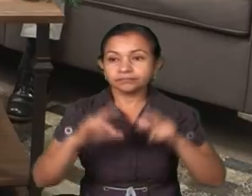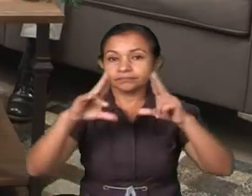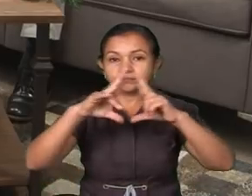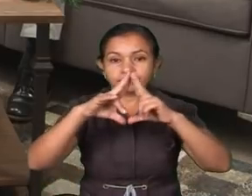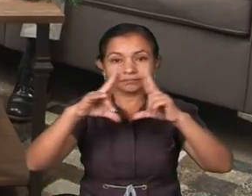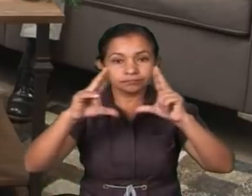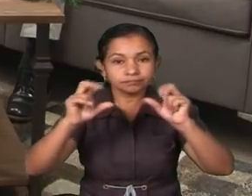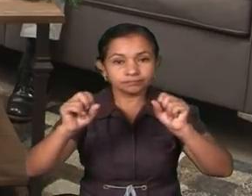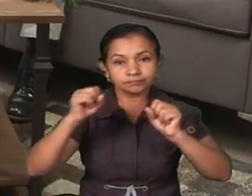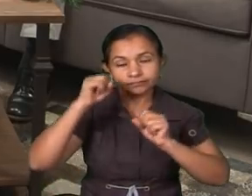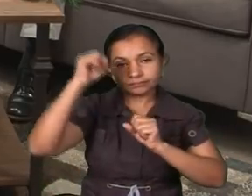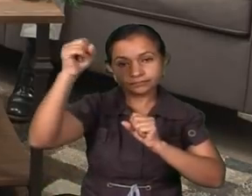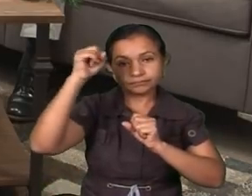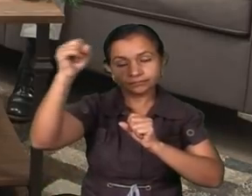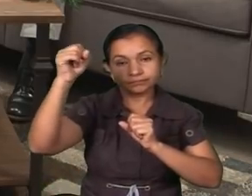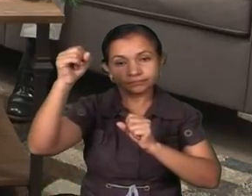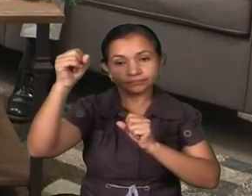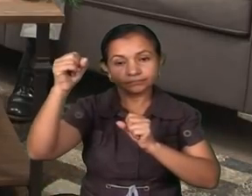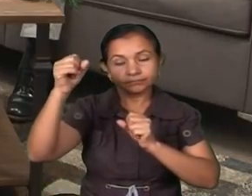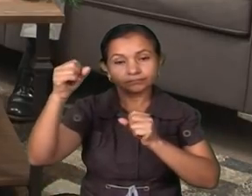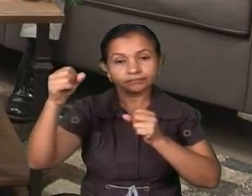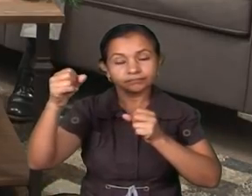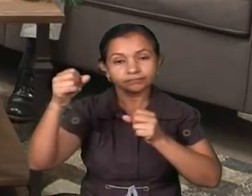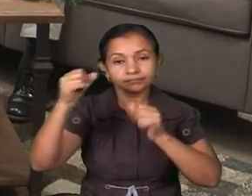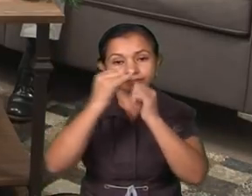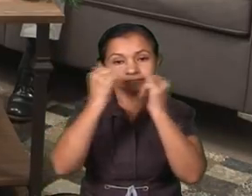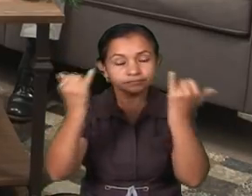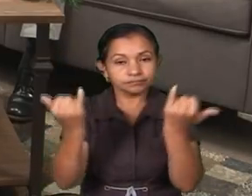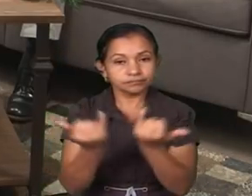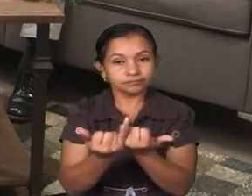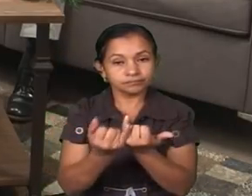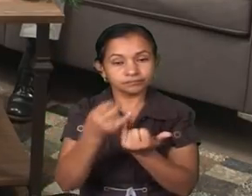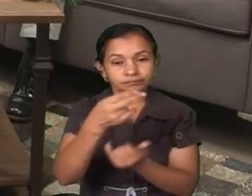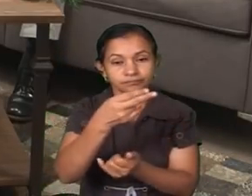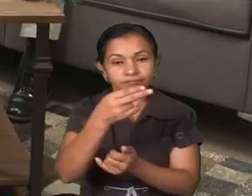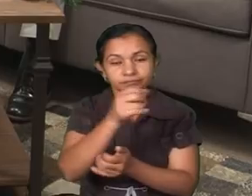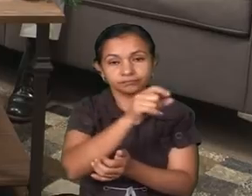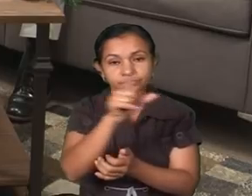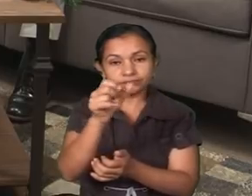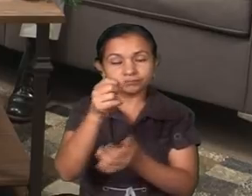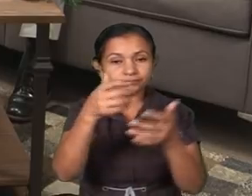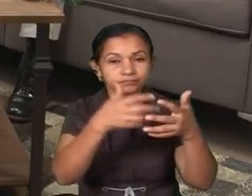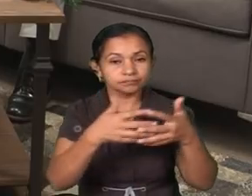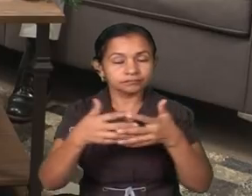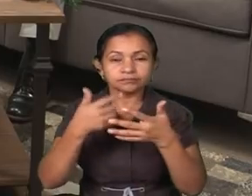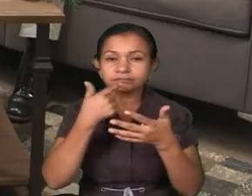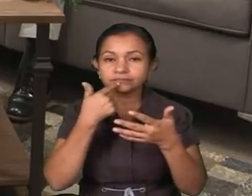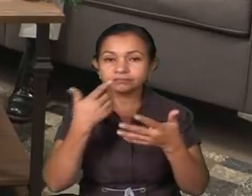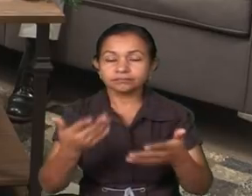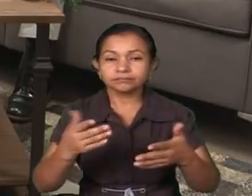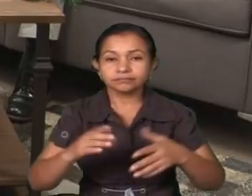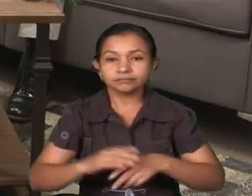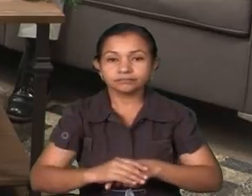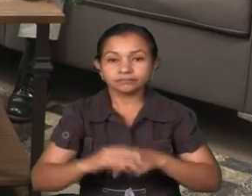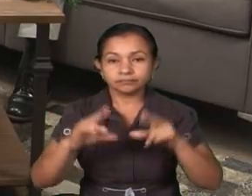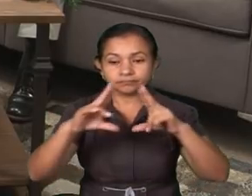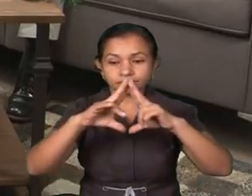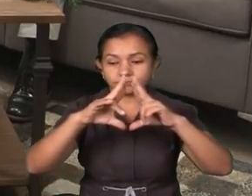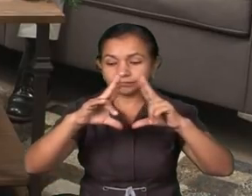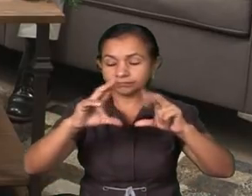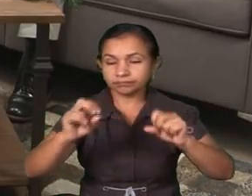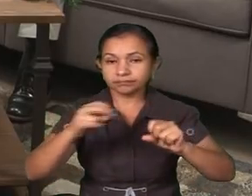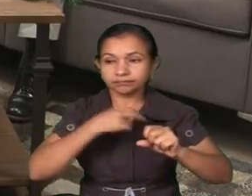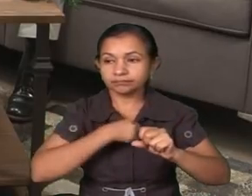Nicaragua le gana en la Corte Internacional de Justicia en La Haya a Estados Unidos. Porque Nicaragua